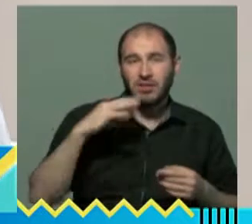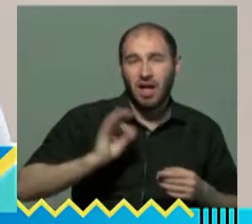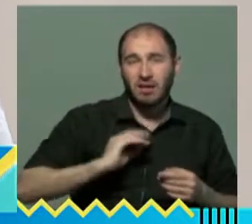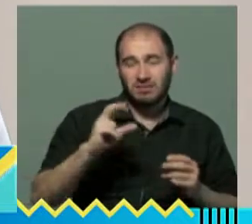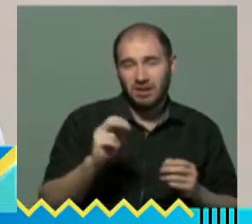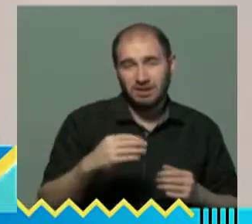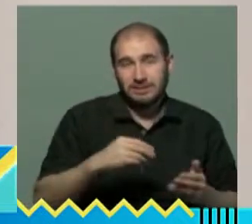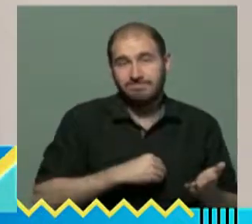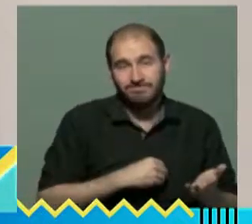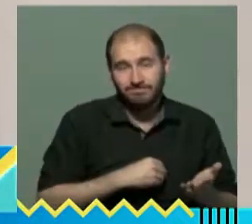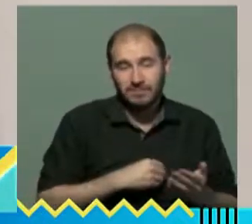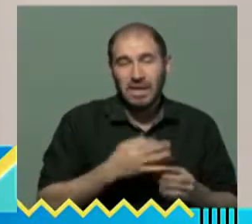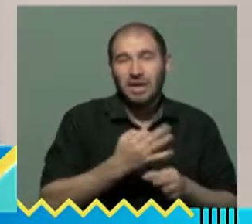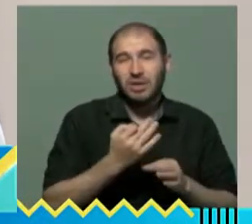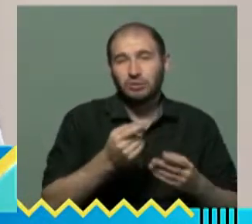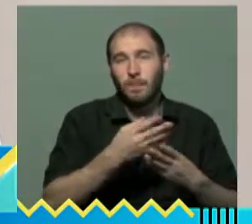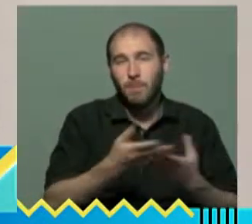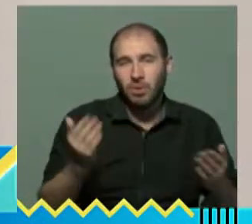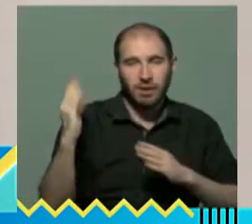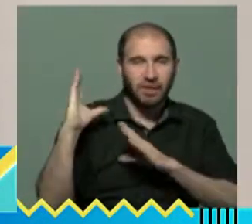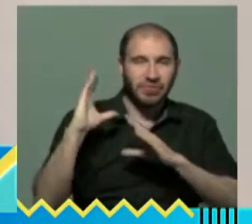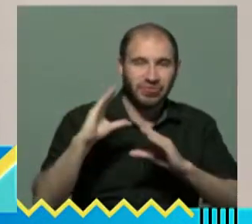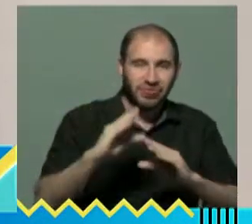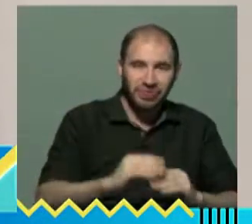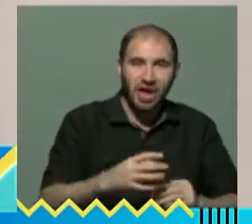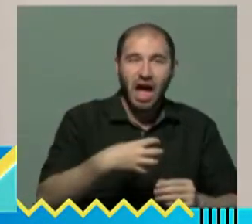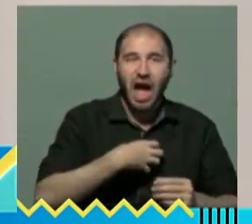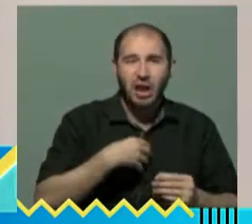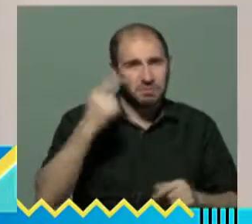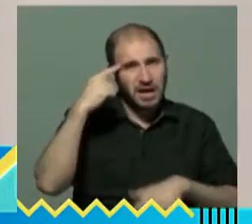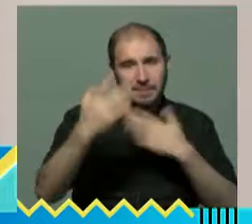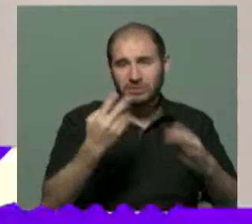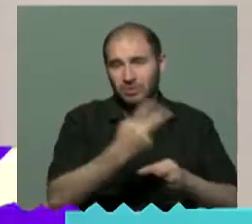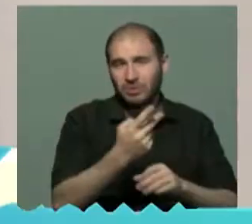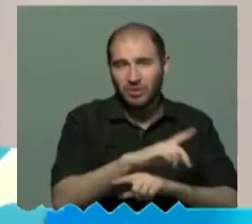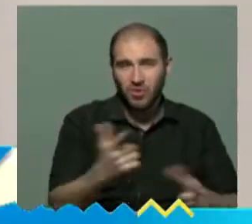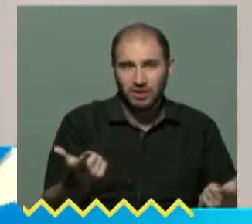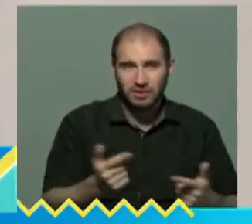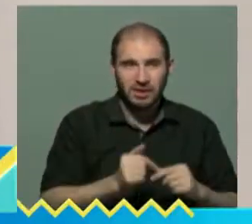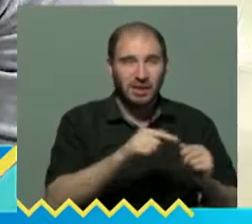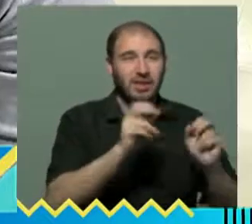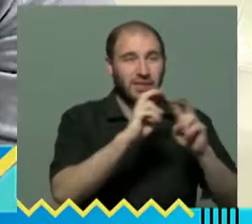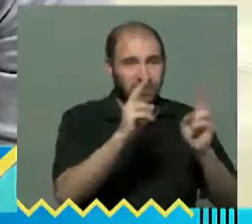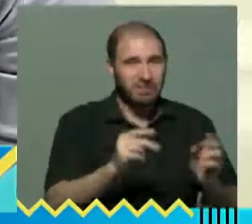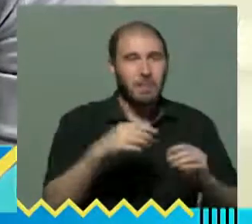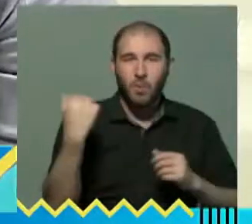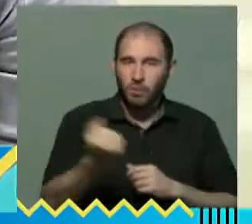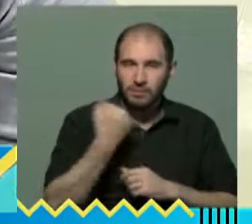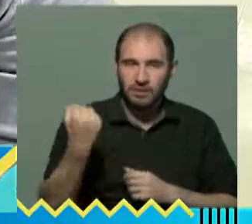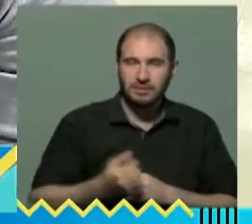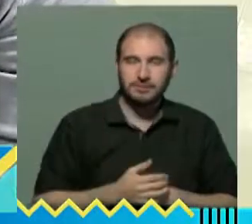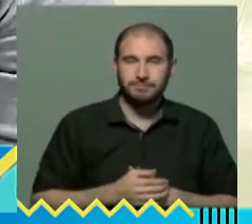años, que lamentablemente la educación pública viene en baja. Y los alumnos no salimos preparados de la secundaria. Bueno, eso es un tema que es un podemos tema muy debatir.